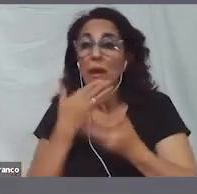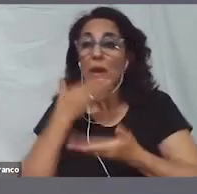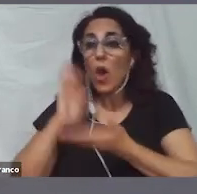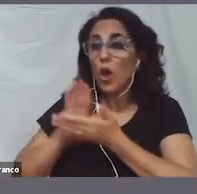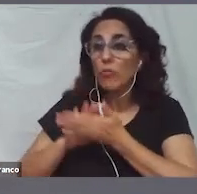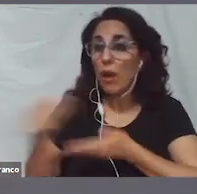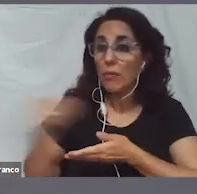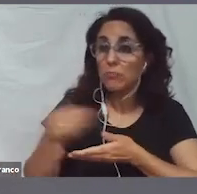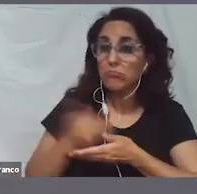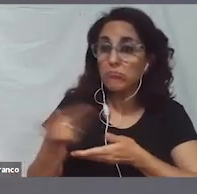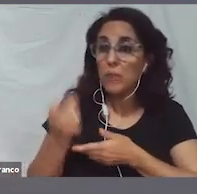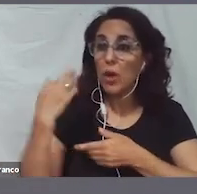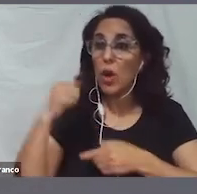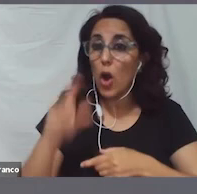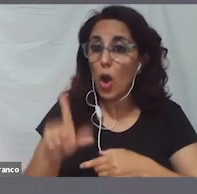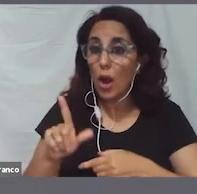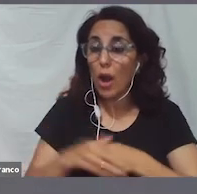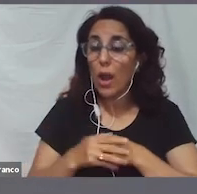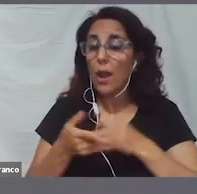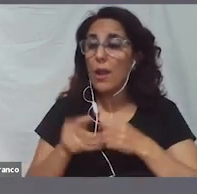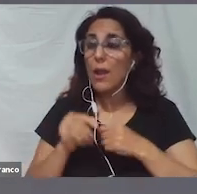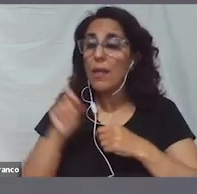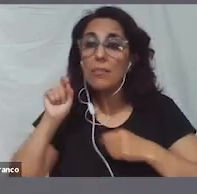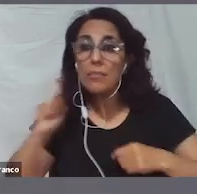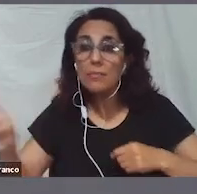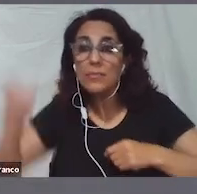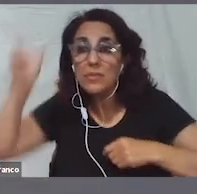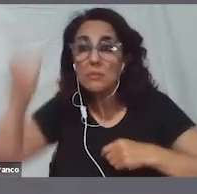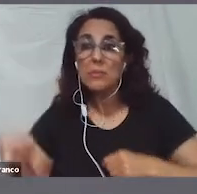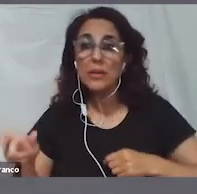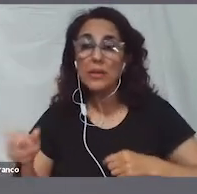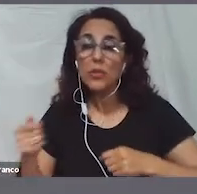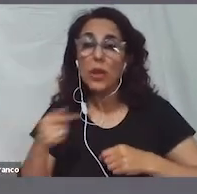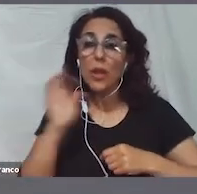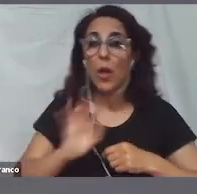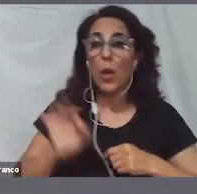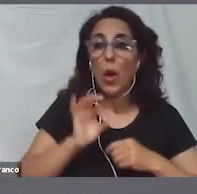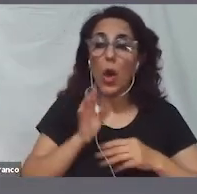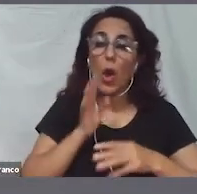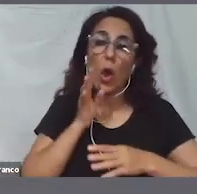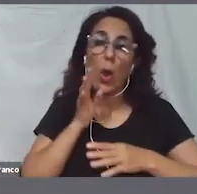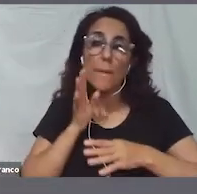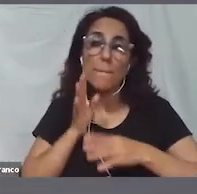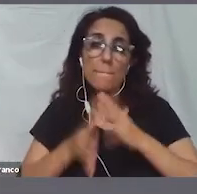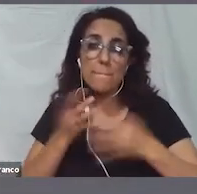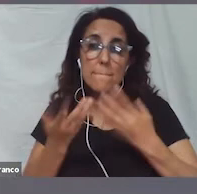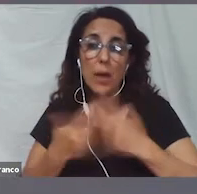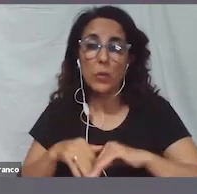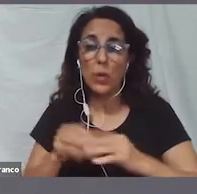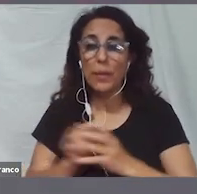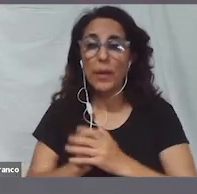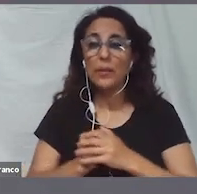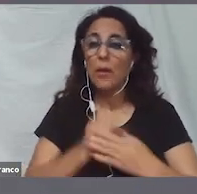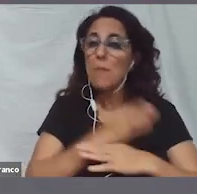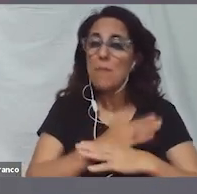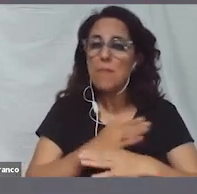que incluso contratan ese tipo de rol por si no lo sabían. Entonces ahí tienen otra opción más que pueden investigar y si lo